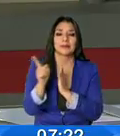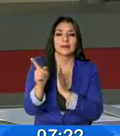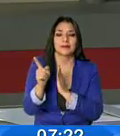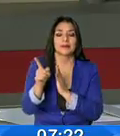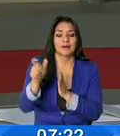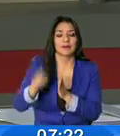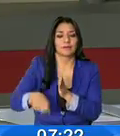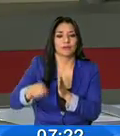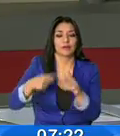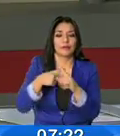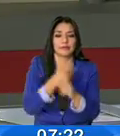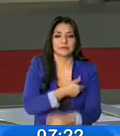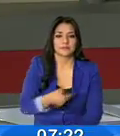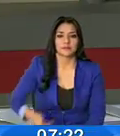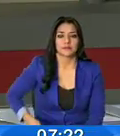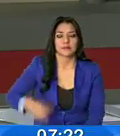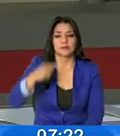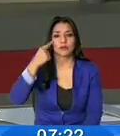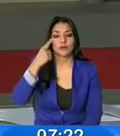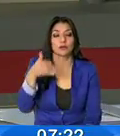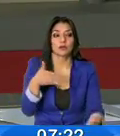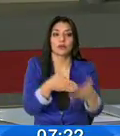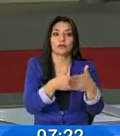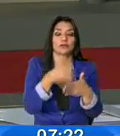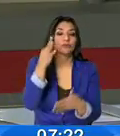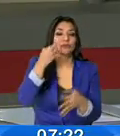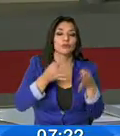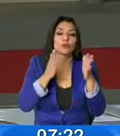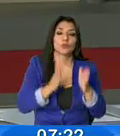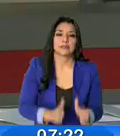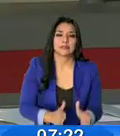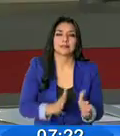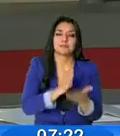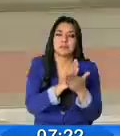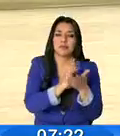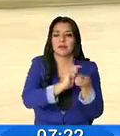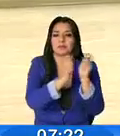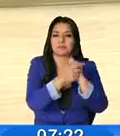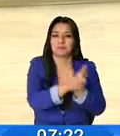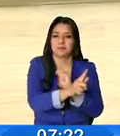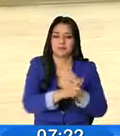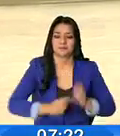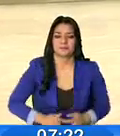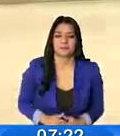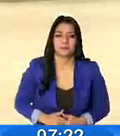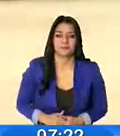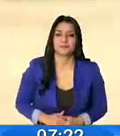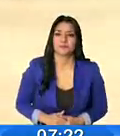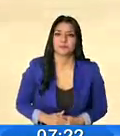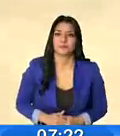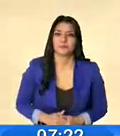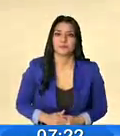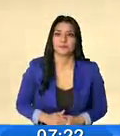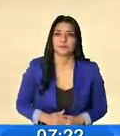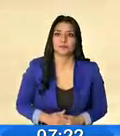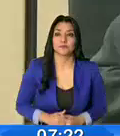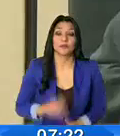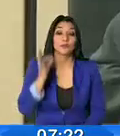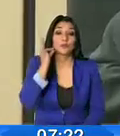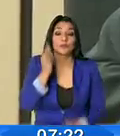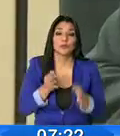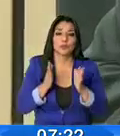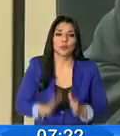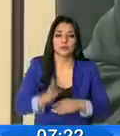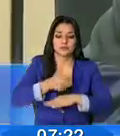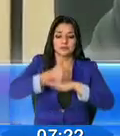defensa del expresidente Correa en contra de la jueza Daniela Camacho. Miremos. La solicitud de recusación en contra de la jueza de la